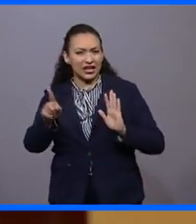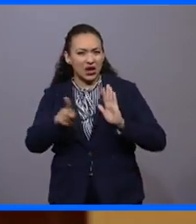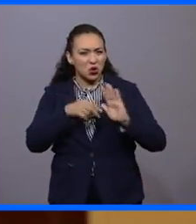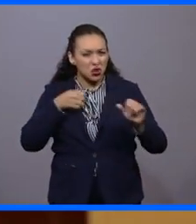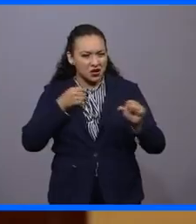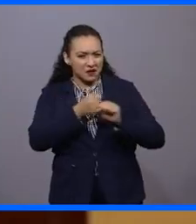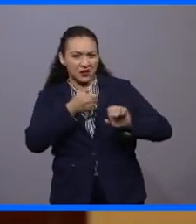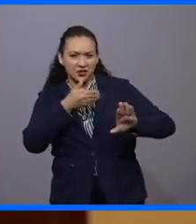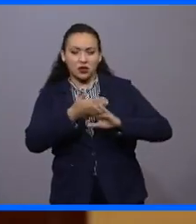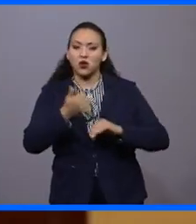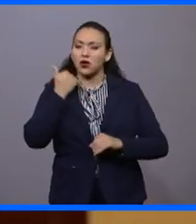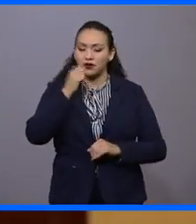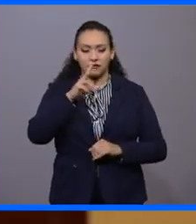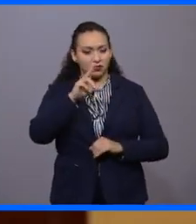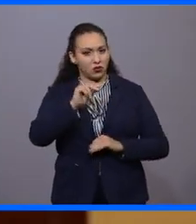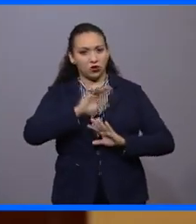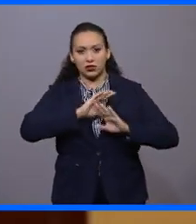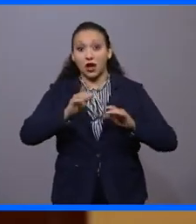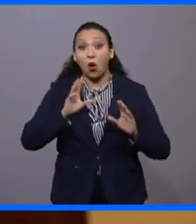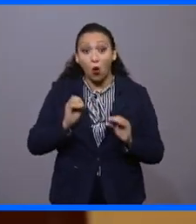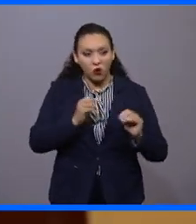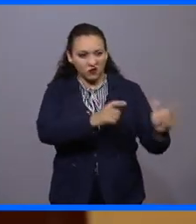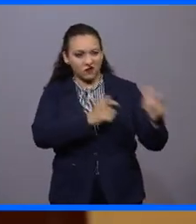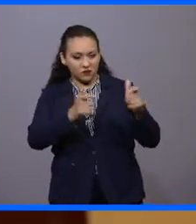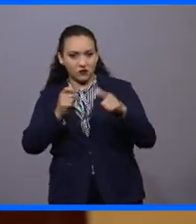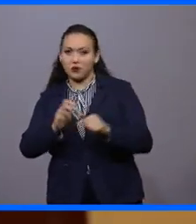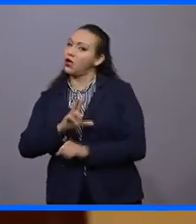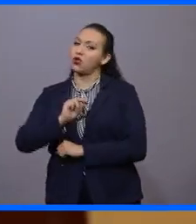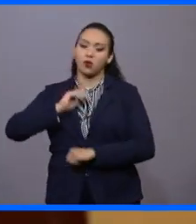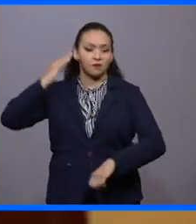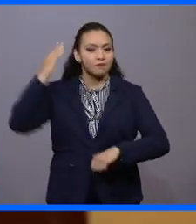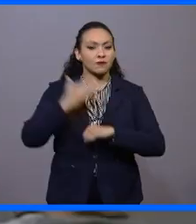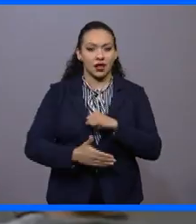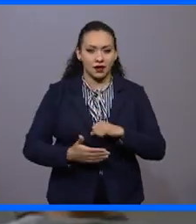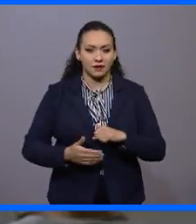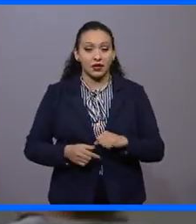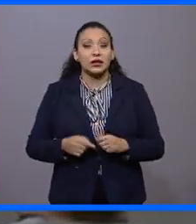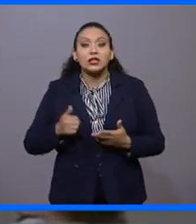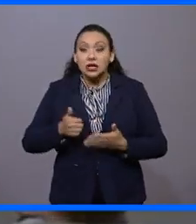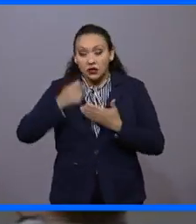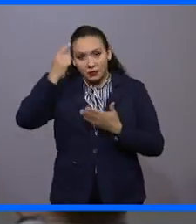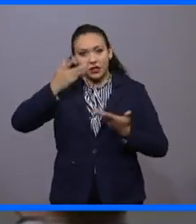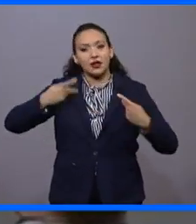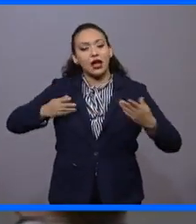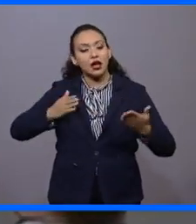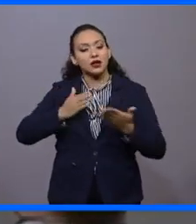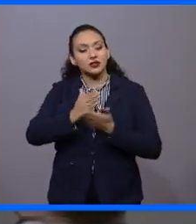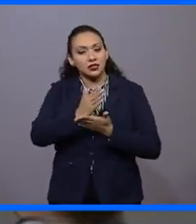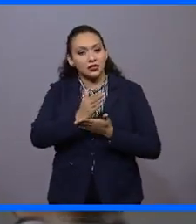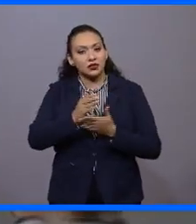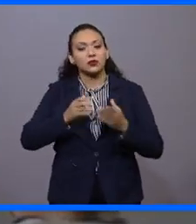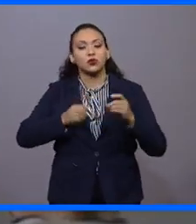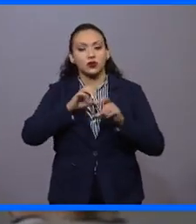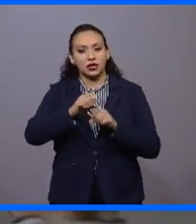sean usados para atacar o reprimir al pueblo de México y se garantice la no